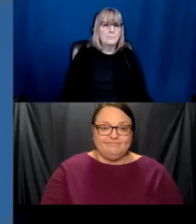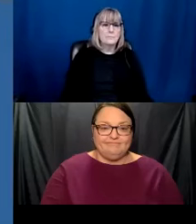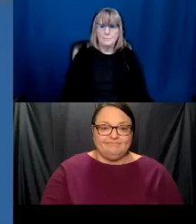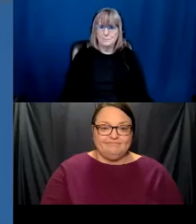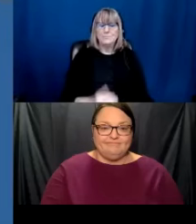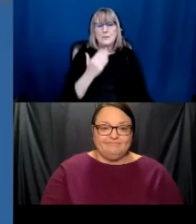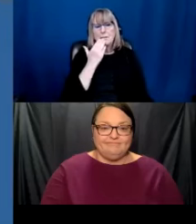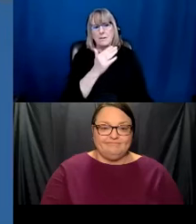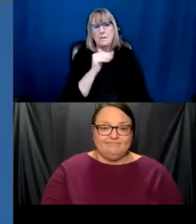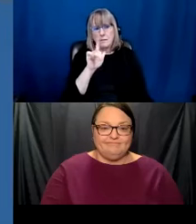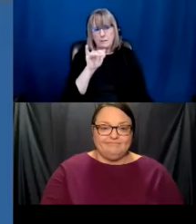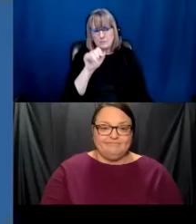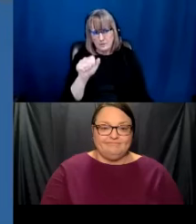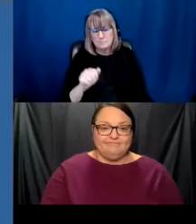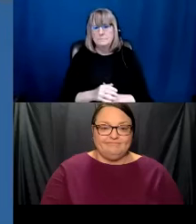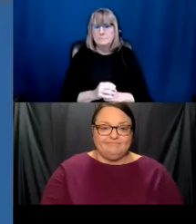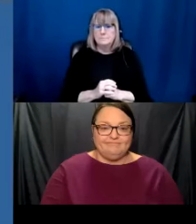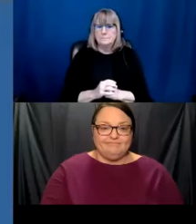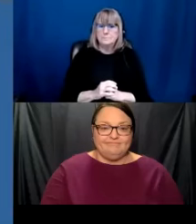Thank you, Alyssa.